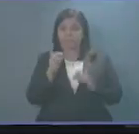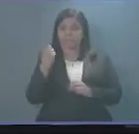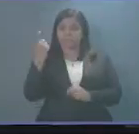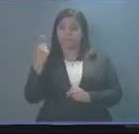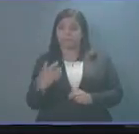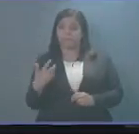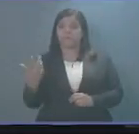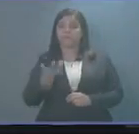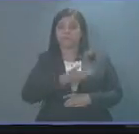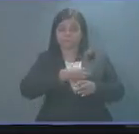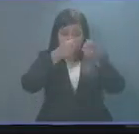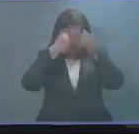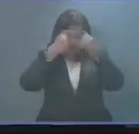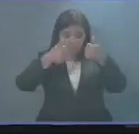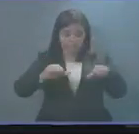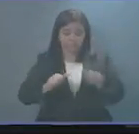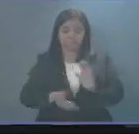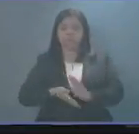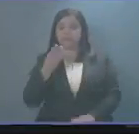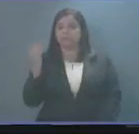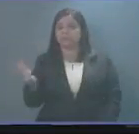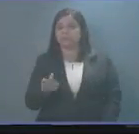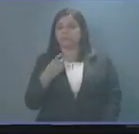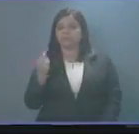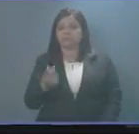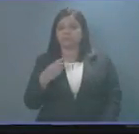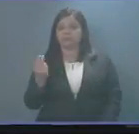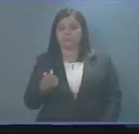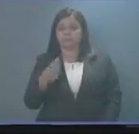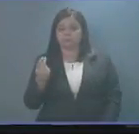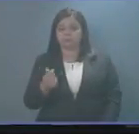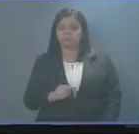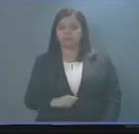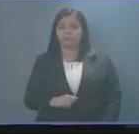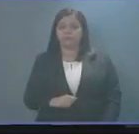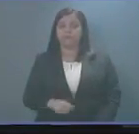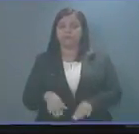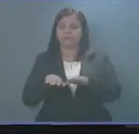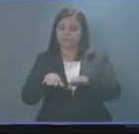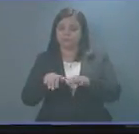deberíamos de aprobarlo al más corto plazo posible. Muchas gracias.